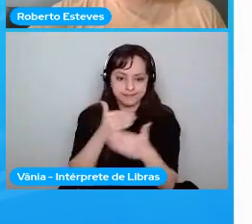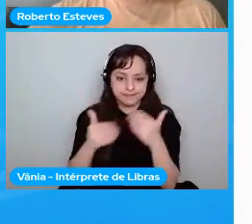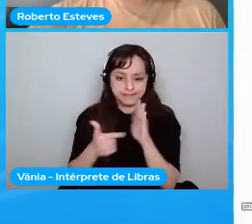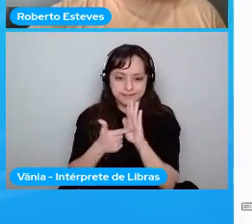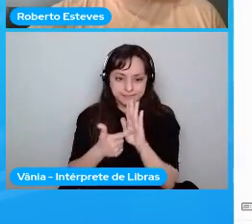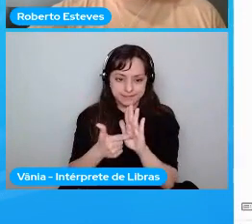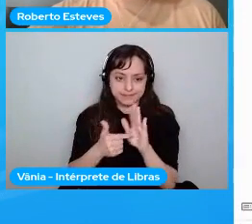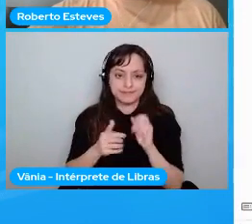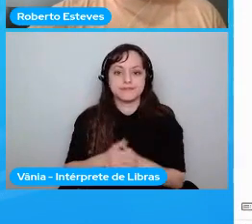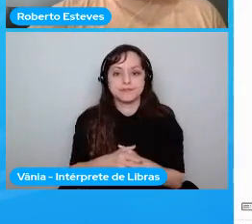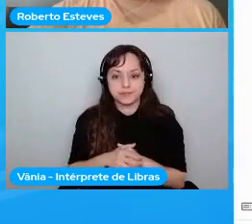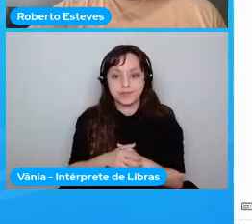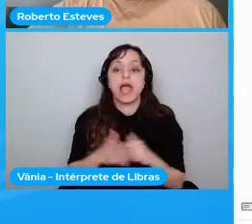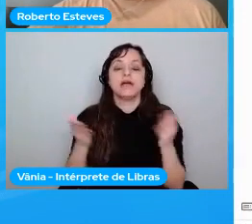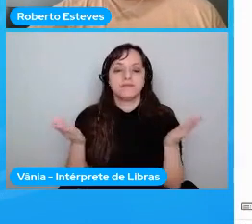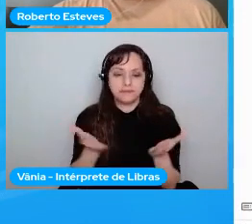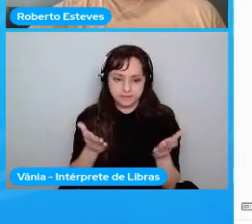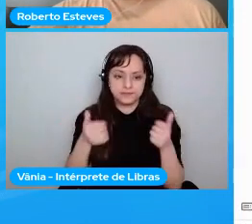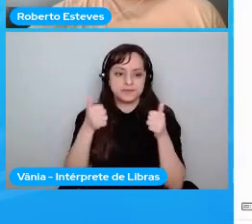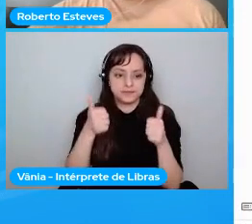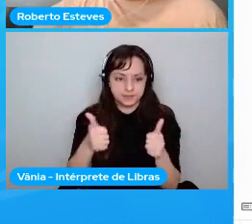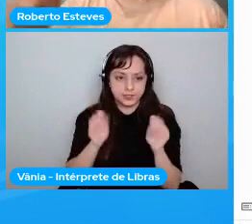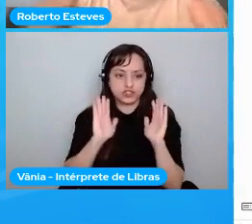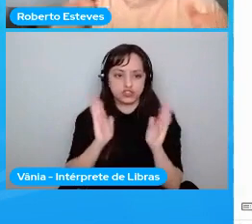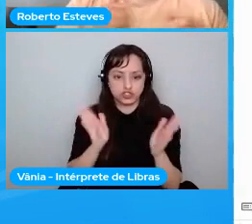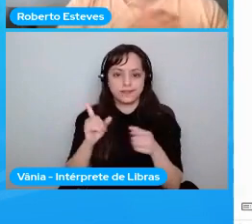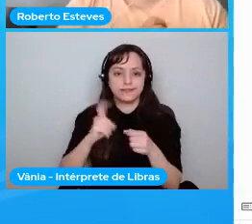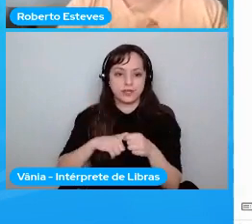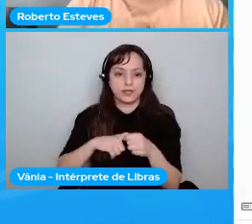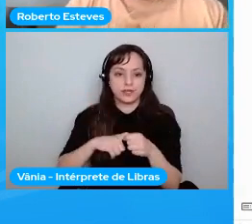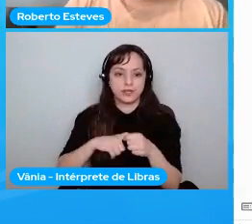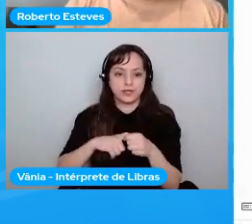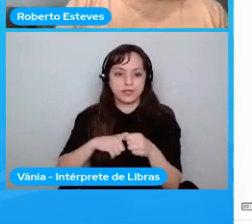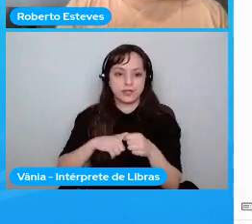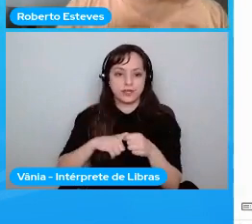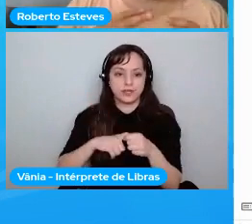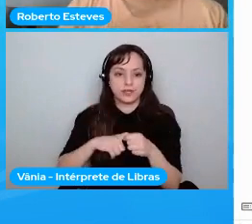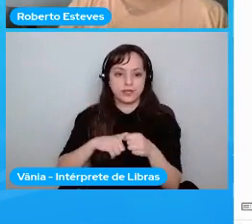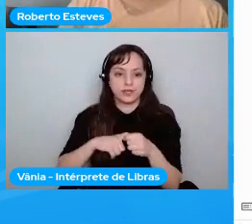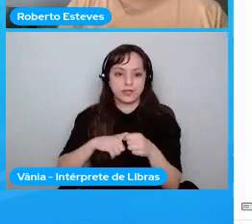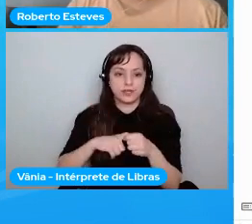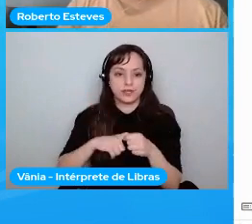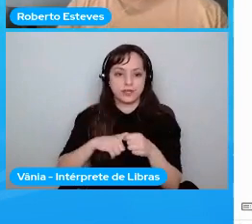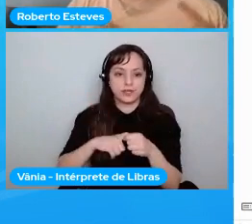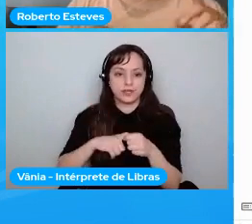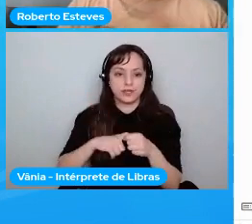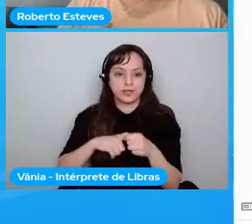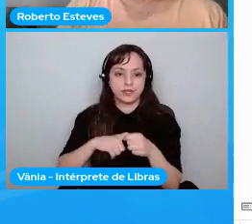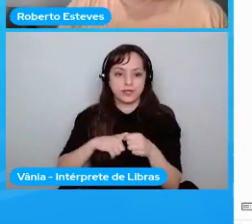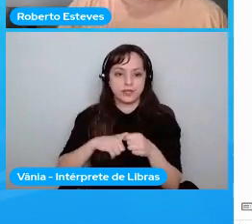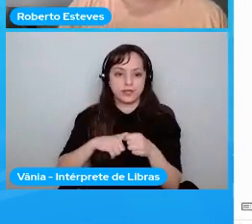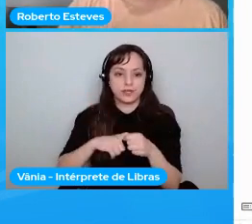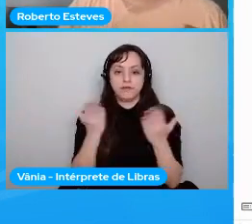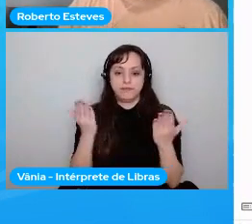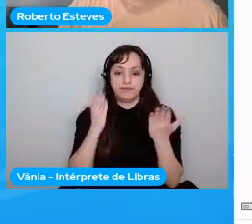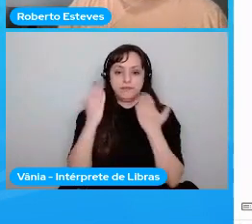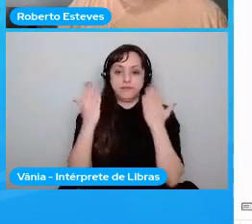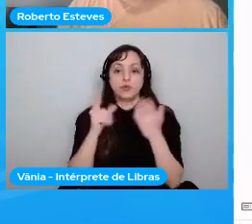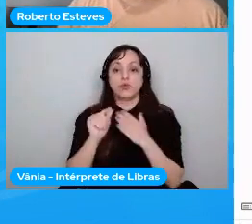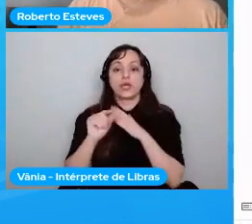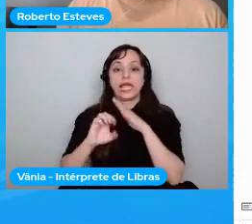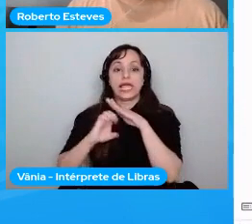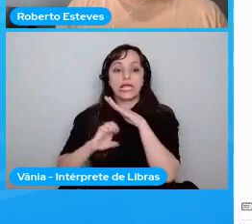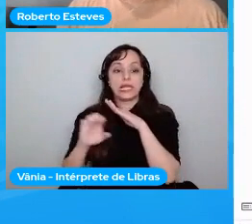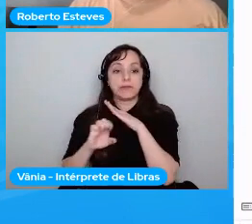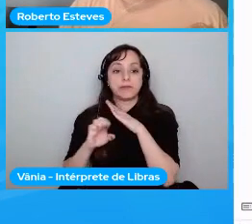Déjenme regresar. Ya, ahora sí, creo que ya estoy de vuelta. Perfecto. Ya. Entonces, vamos a concentrarnos ahora en analizar proveedores, vamos a